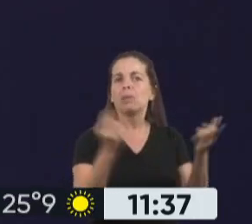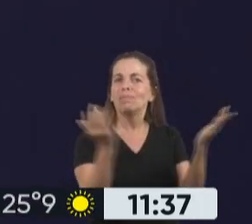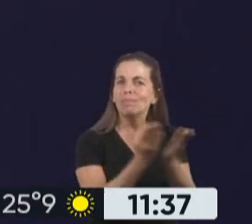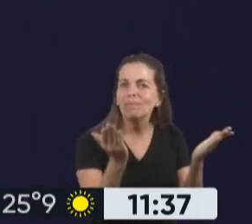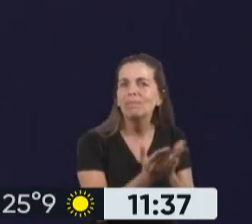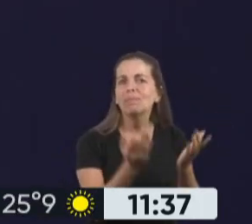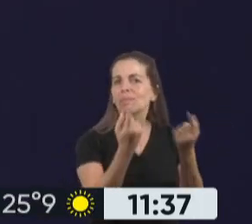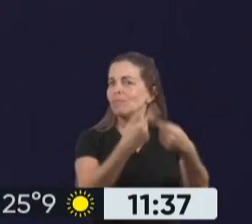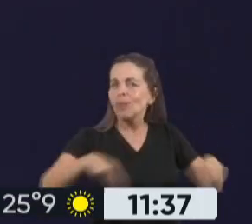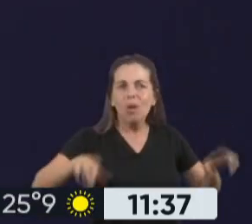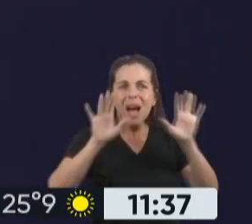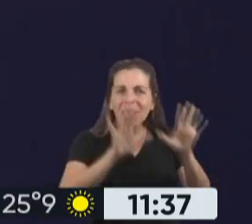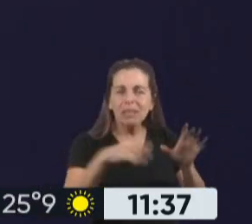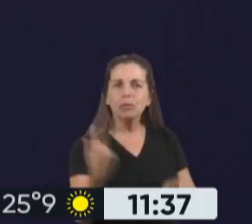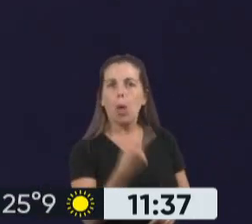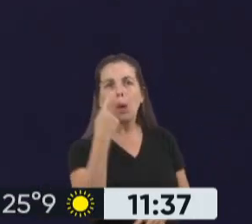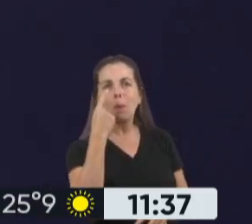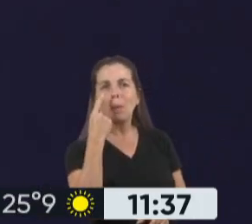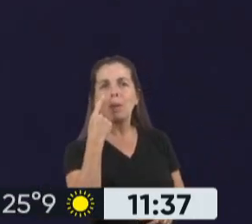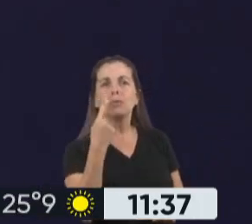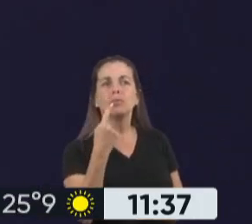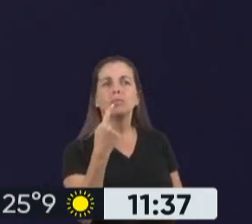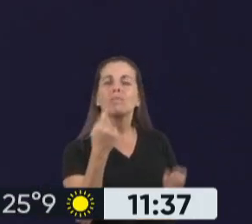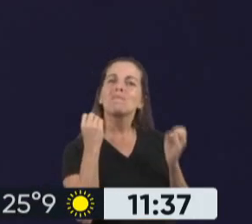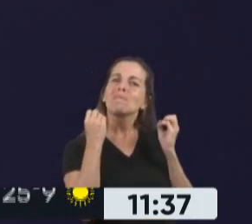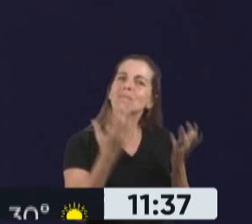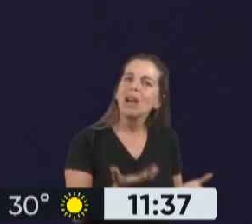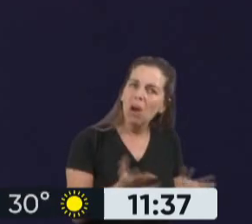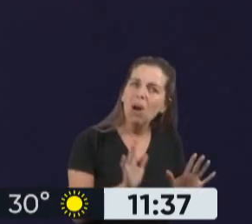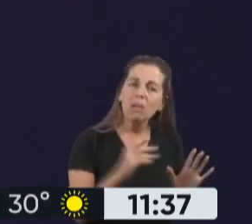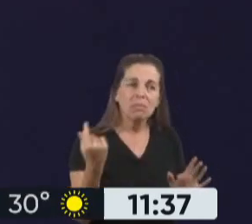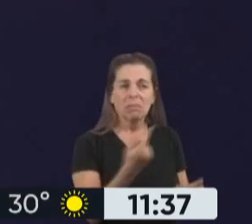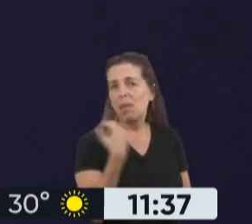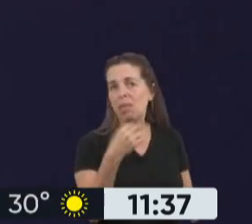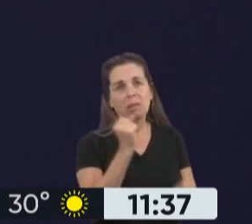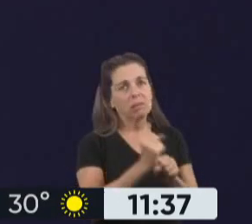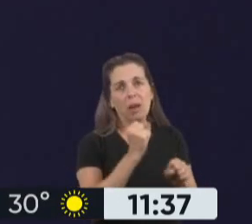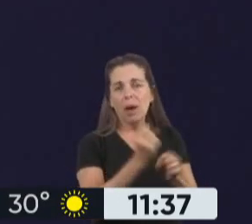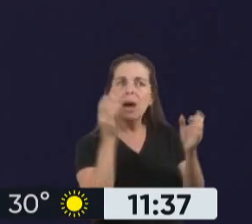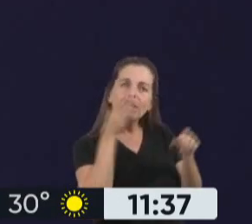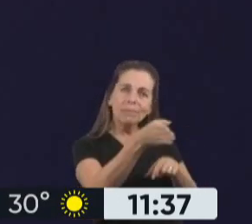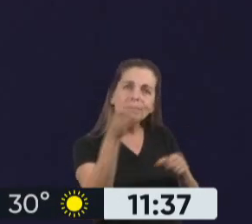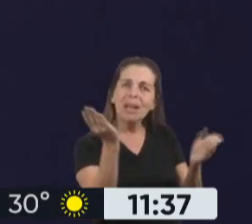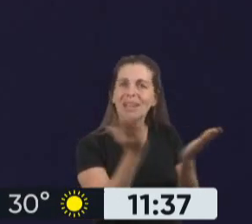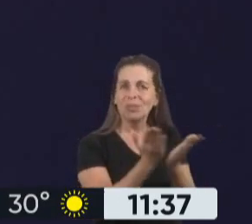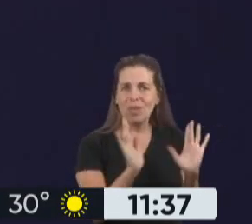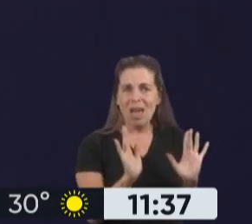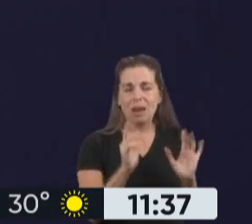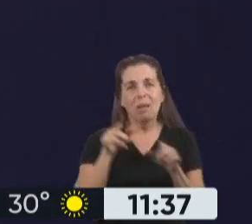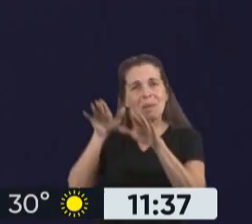que queremos vivir en un país mejor, no tenemos esa posibilidad y además no queremos